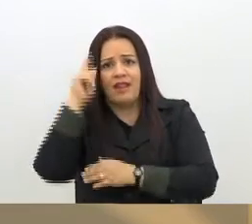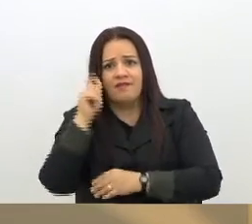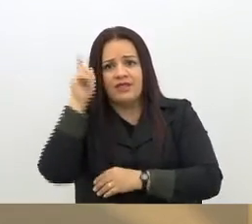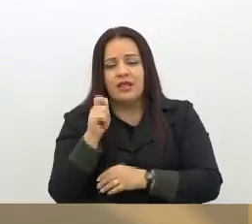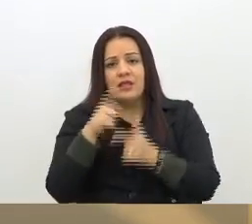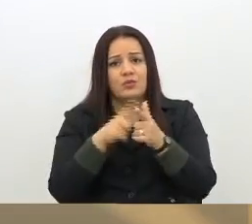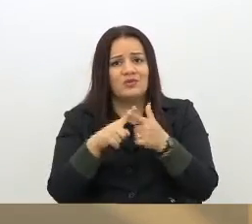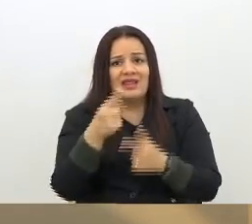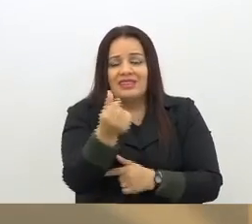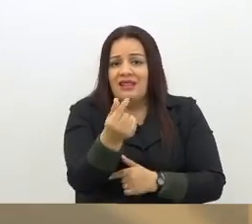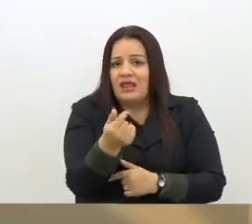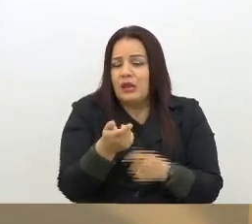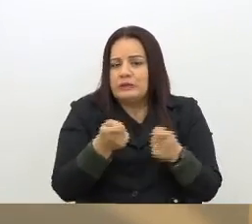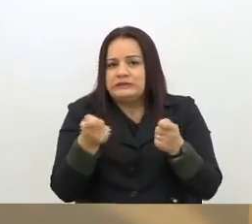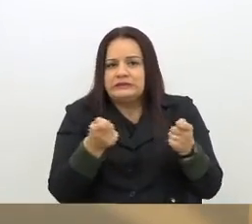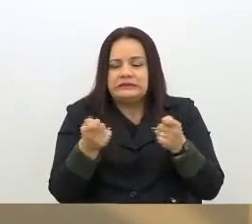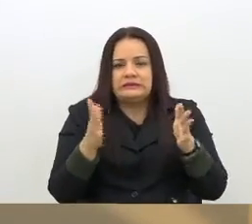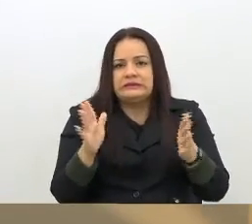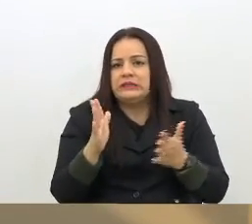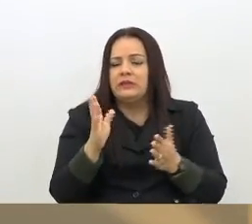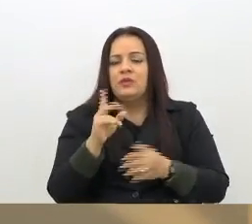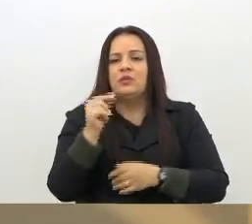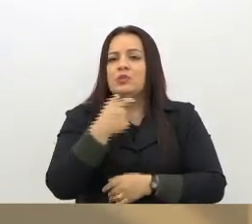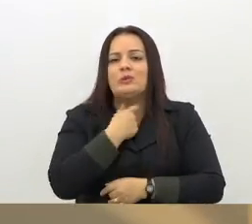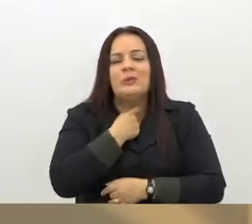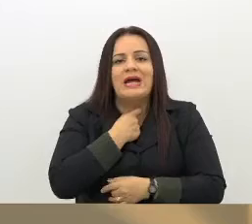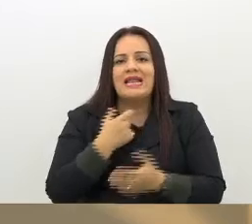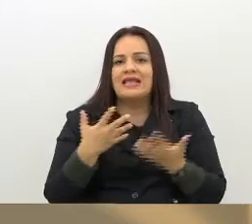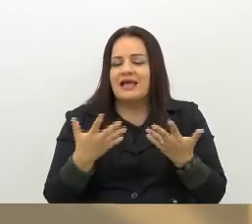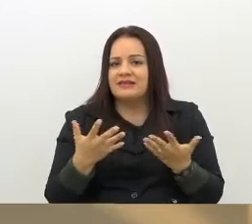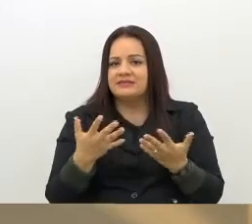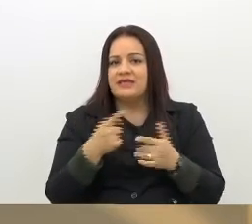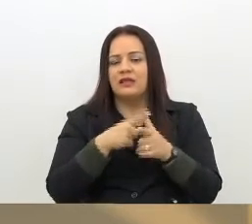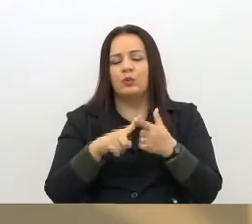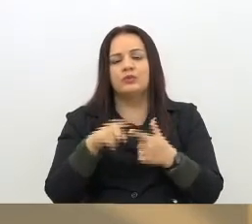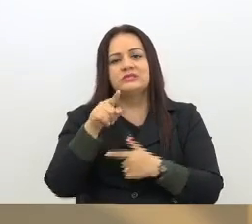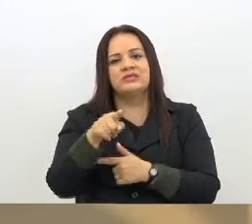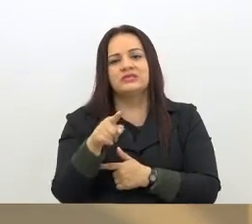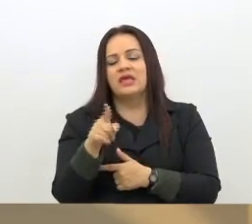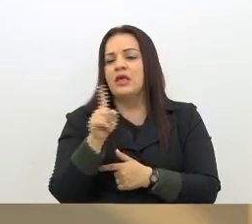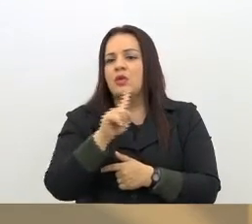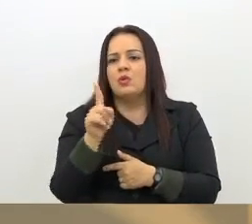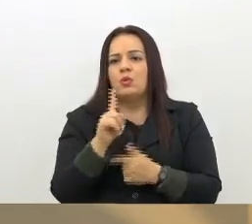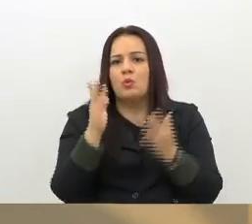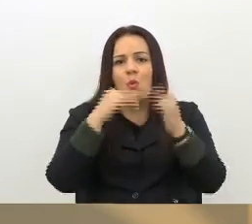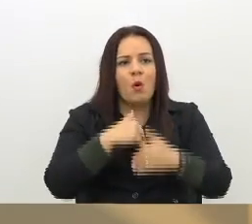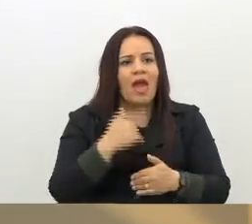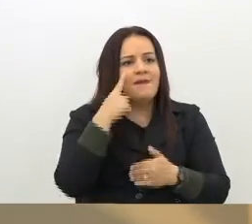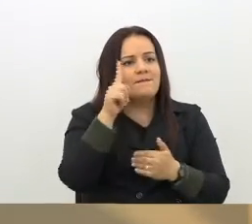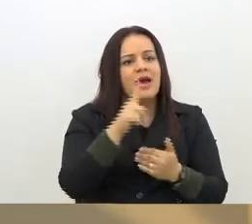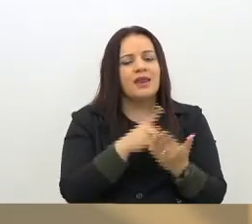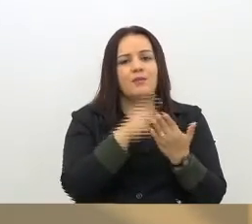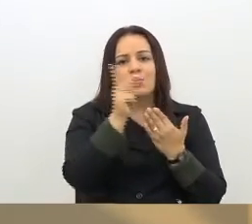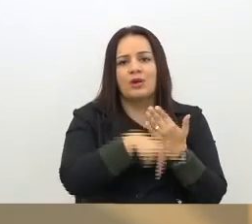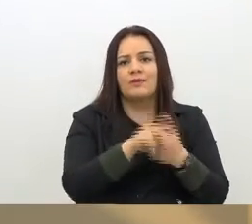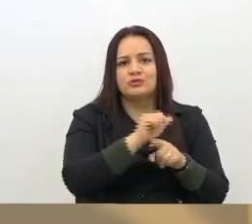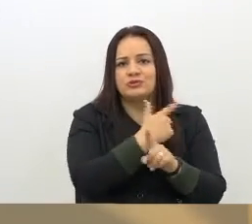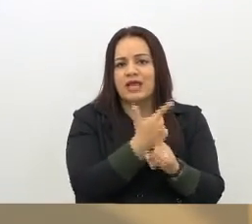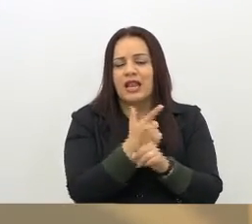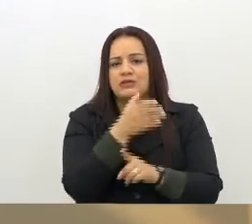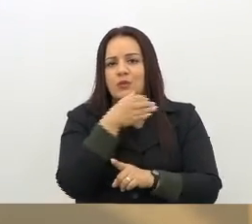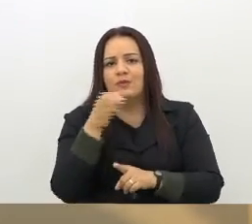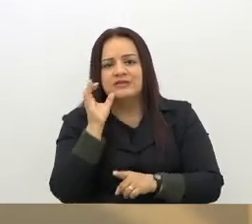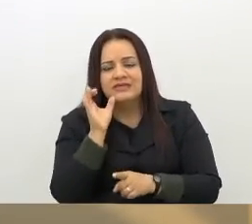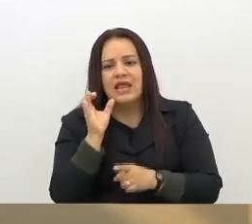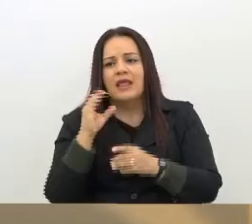no alcanza. Y si la plata no alcanza para los programas sociales, para la inversión social, para los comedores